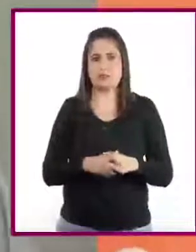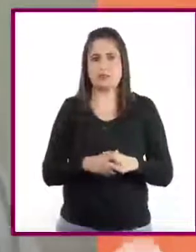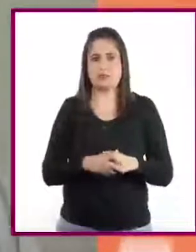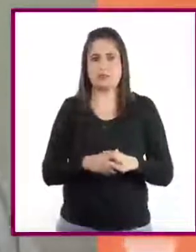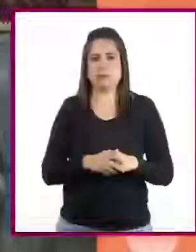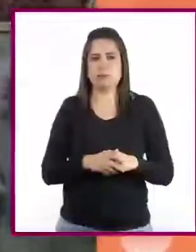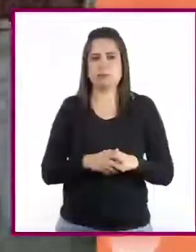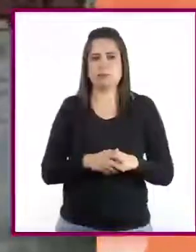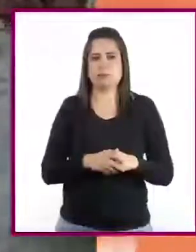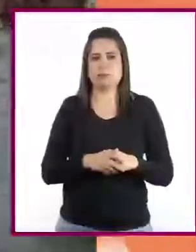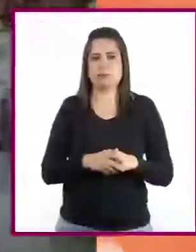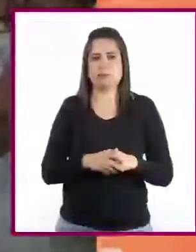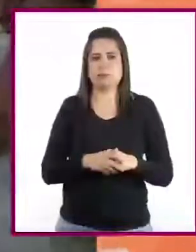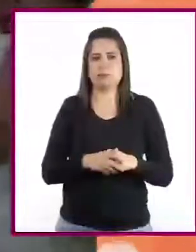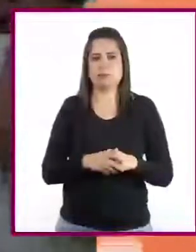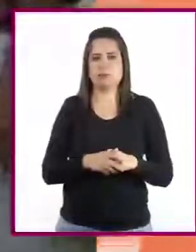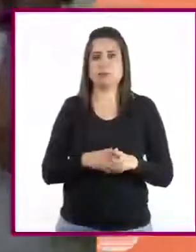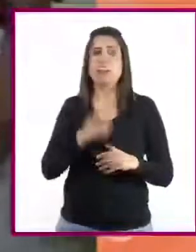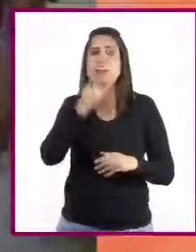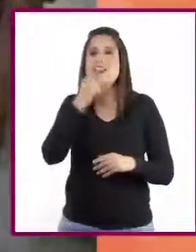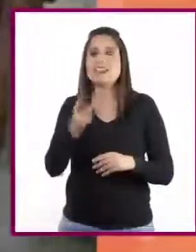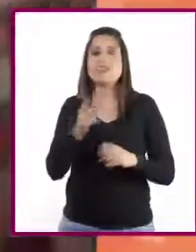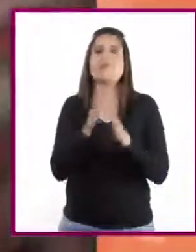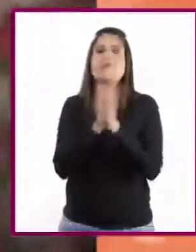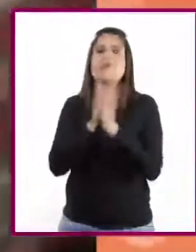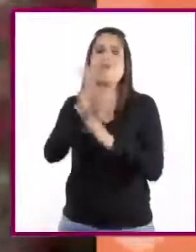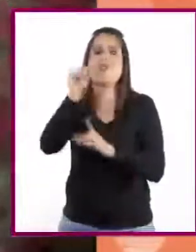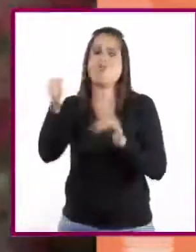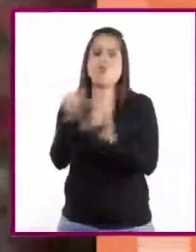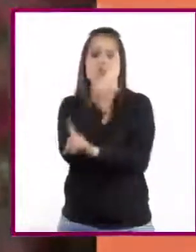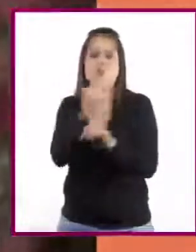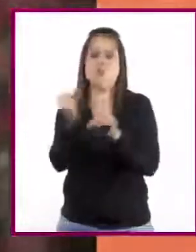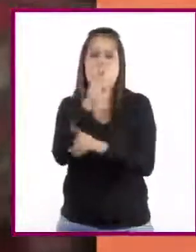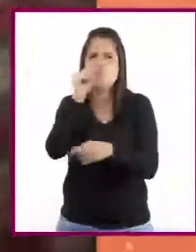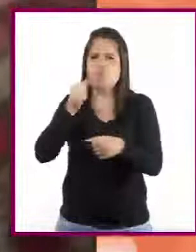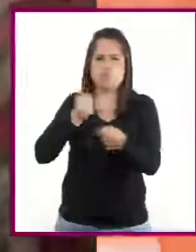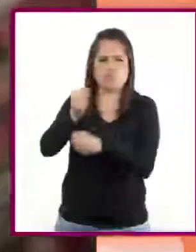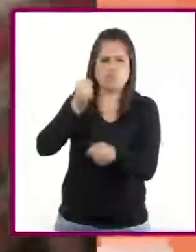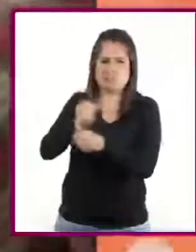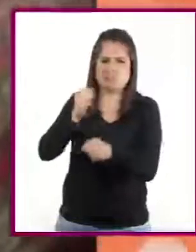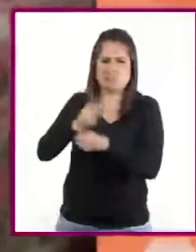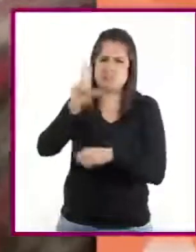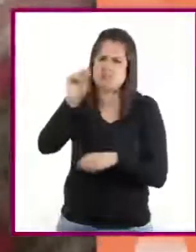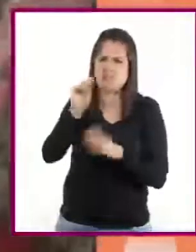Macaño, ¿dónde está? No vayan a golpear a él. No lo maltraten. No se pone en la cuerda de Usanani.